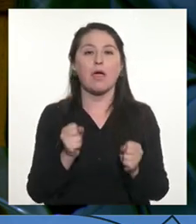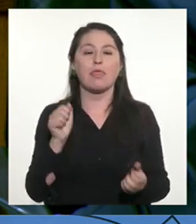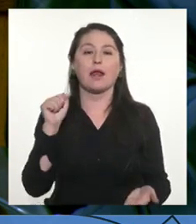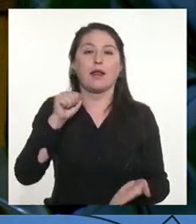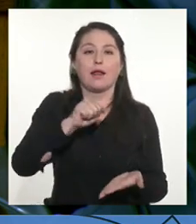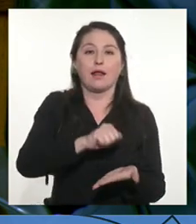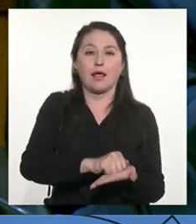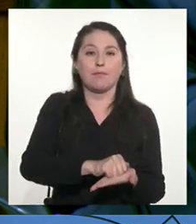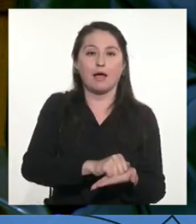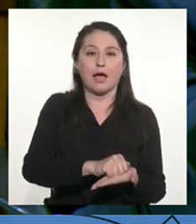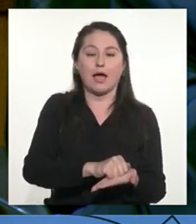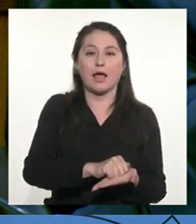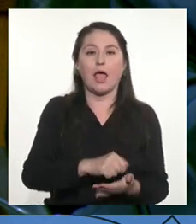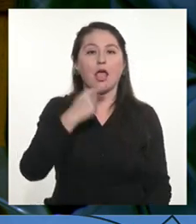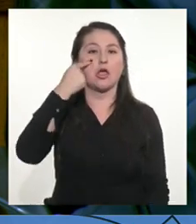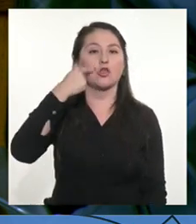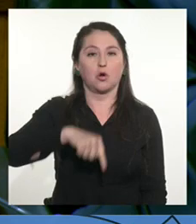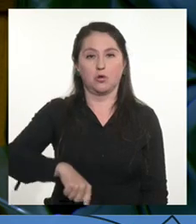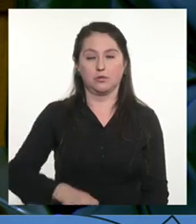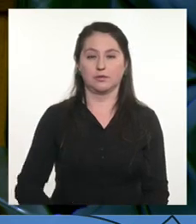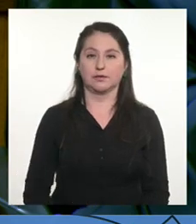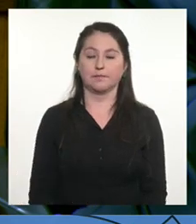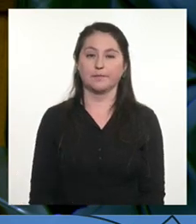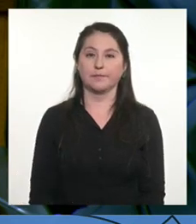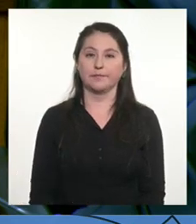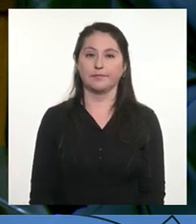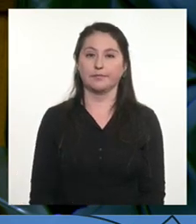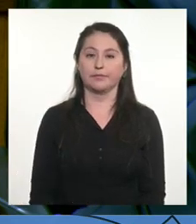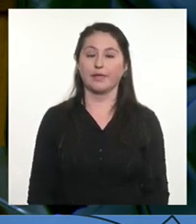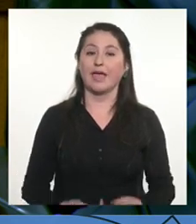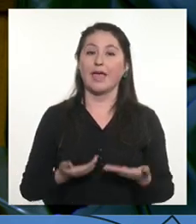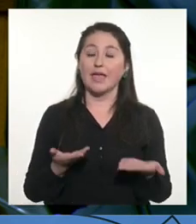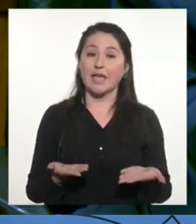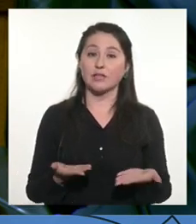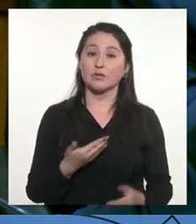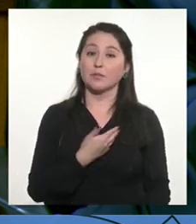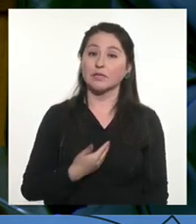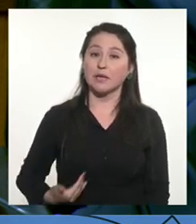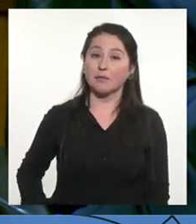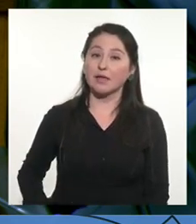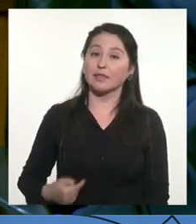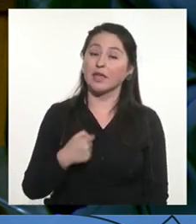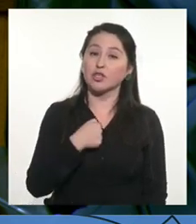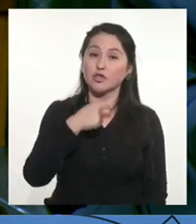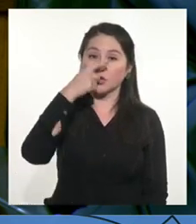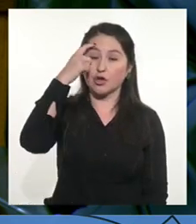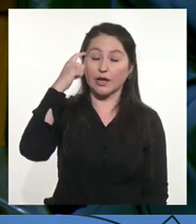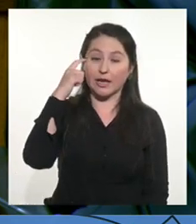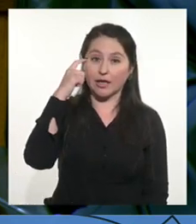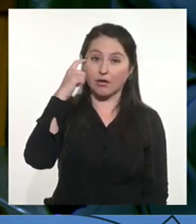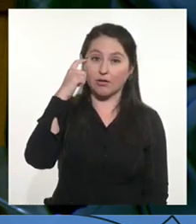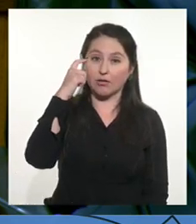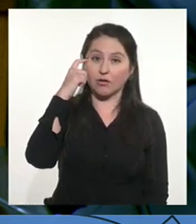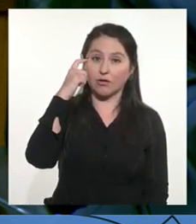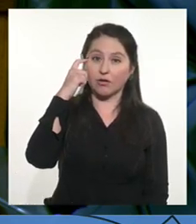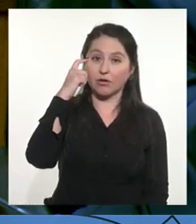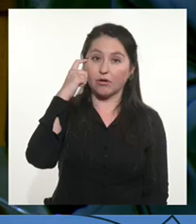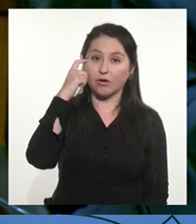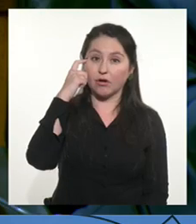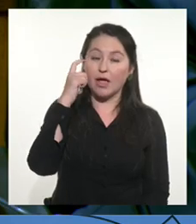desconocimiento y eso presidente creo que yo que creo yo que